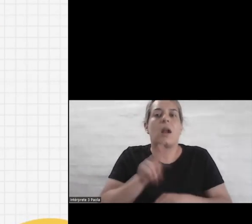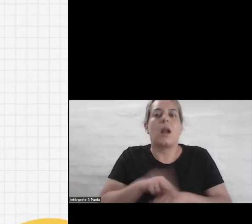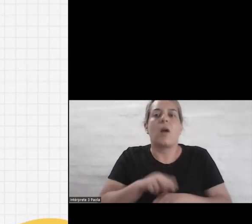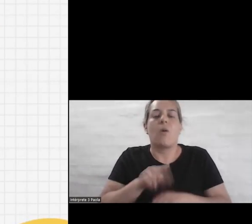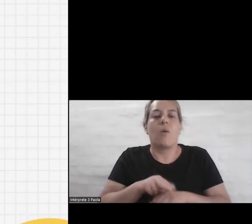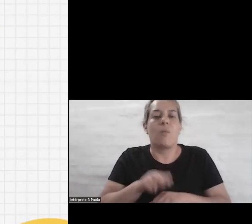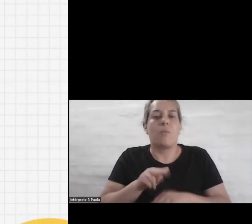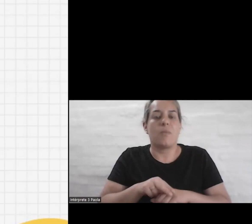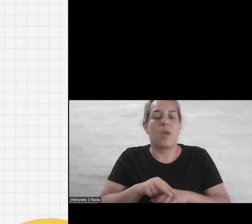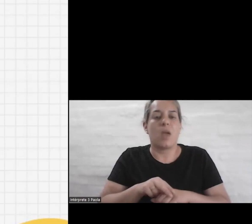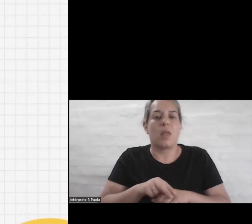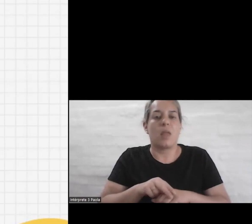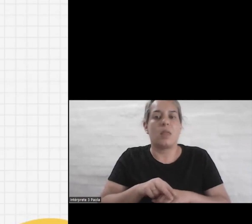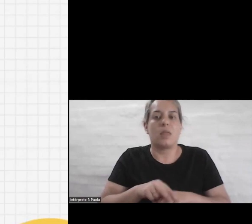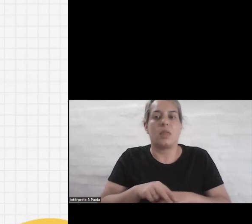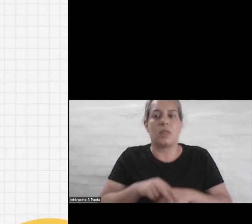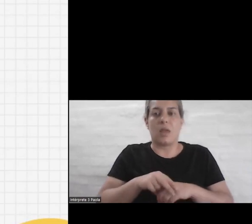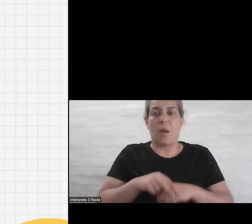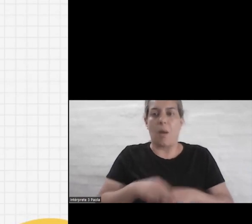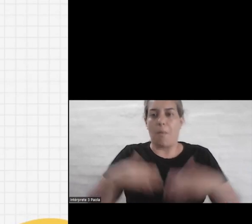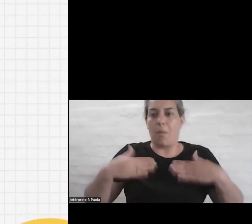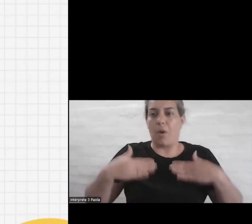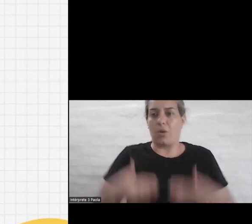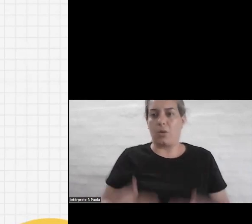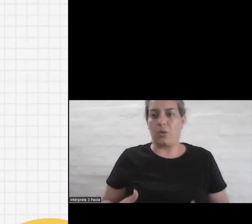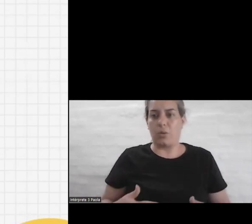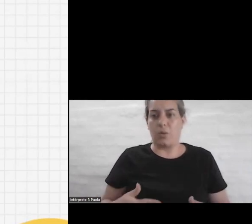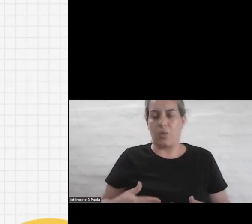en lactancia y síndrome de Down.